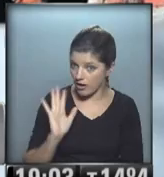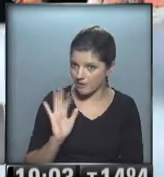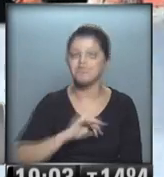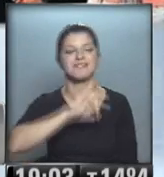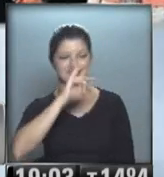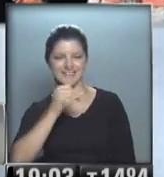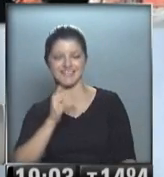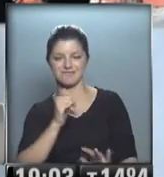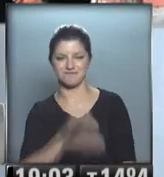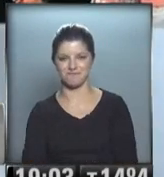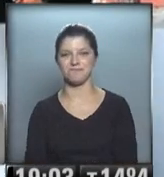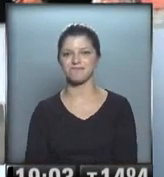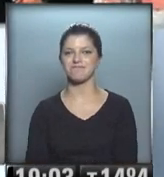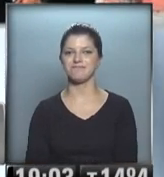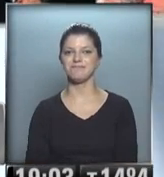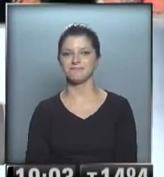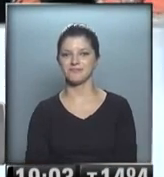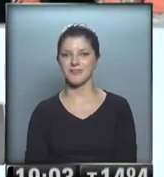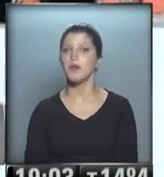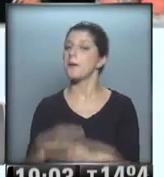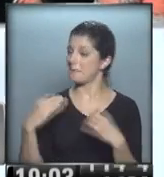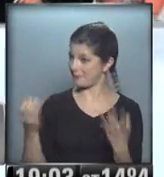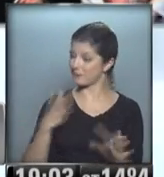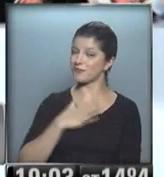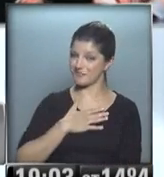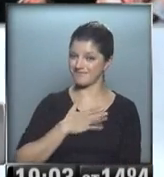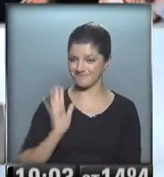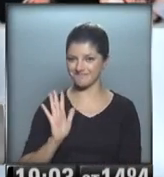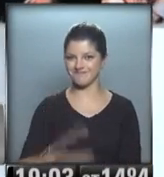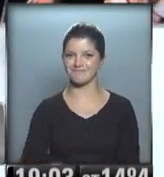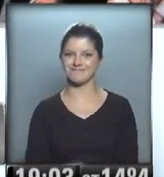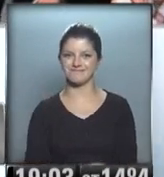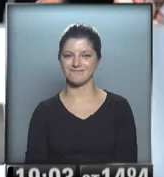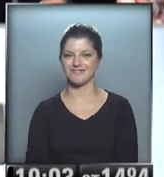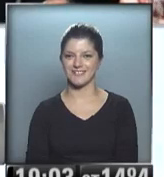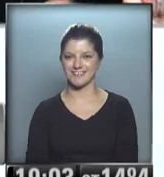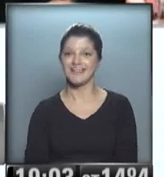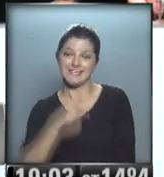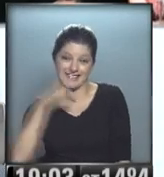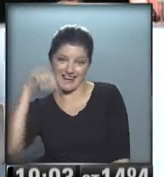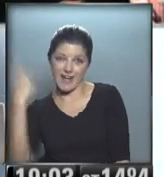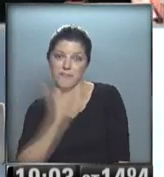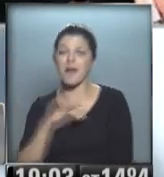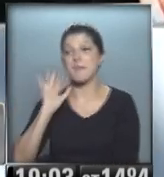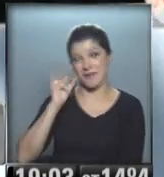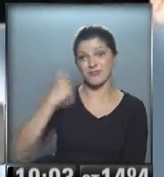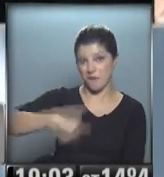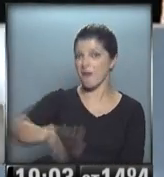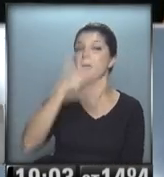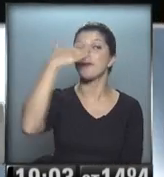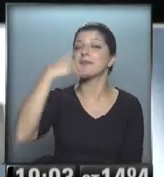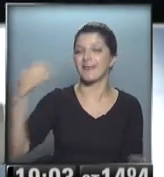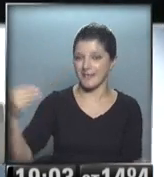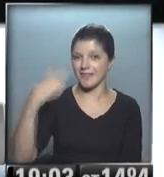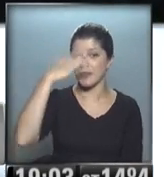Así es, sí, sí. Bien, como verán, bueno. Me tiene paso acá el gobernador que... Ya verán a qué me voy a dedicar